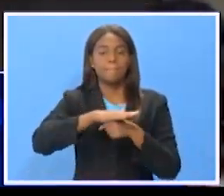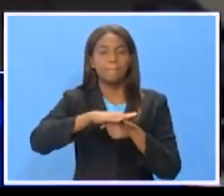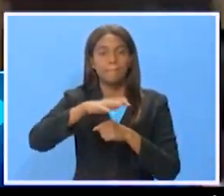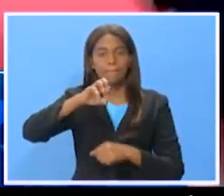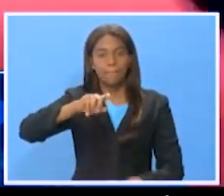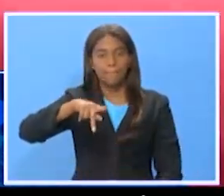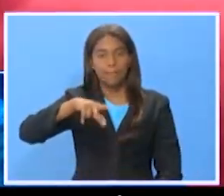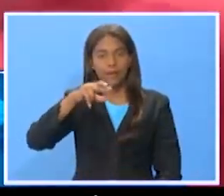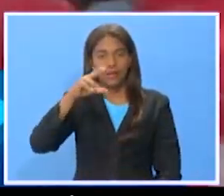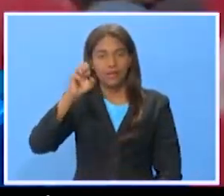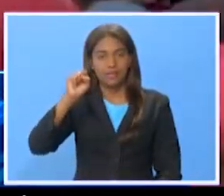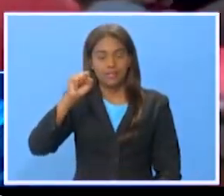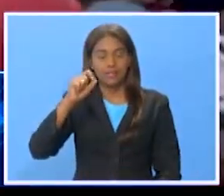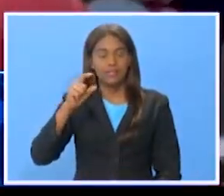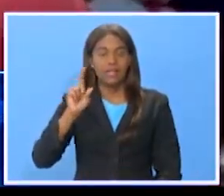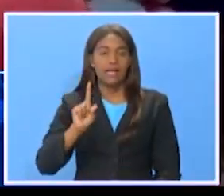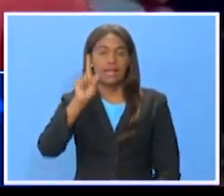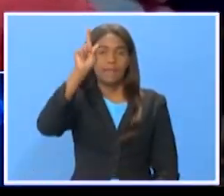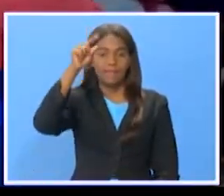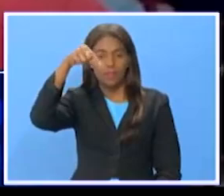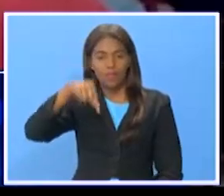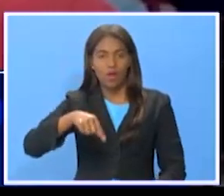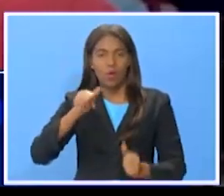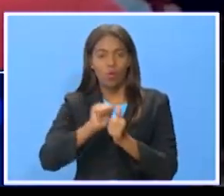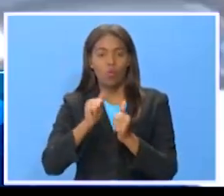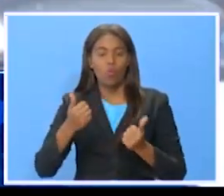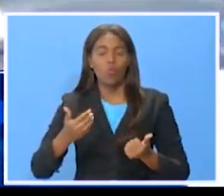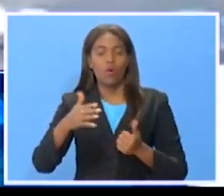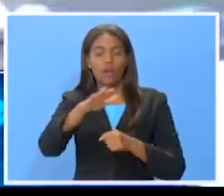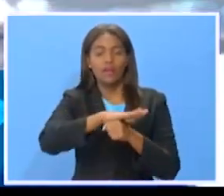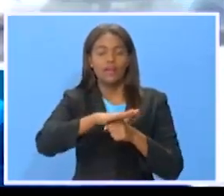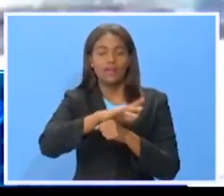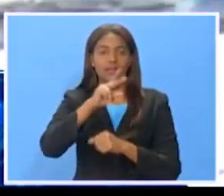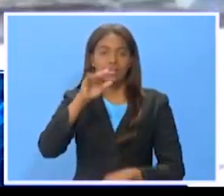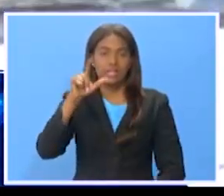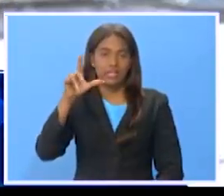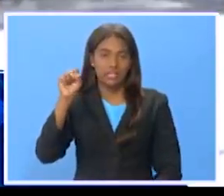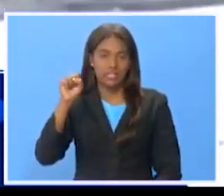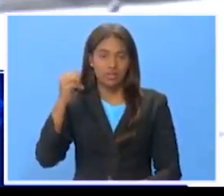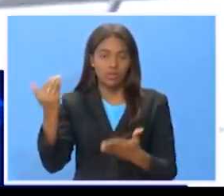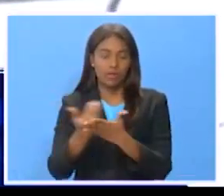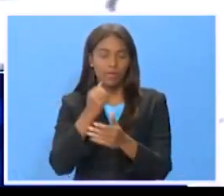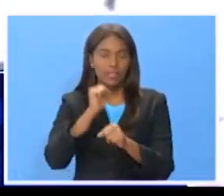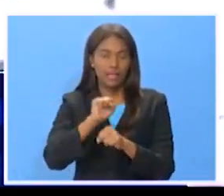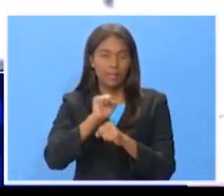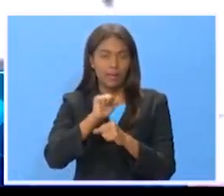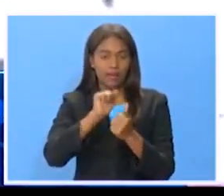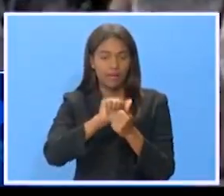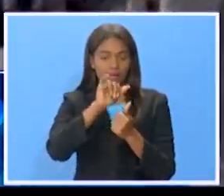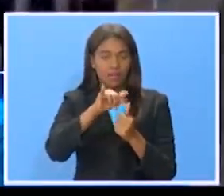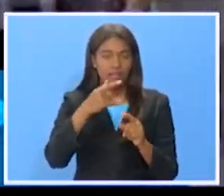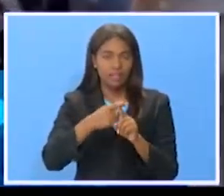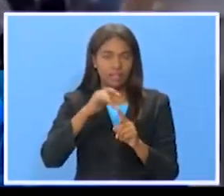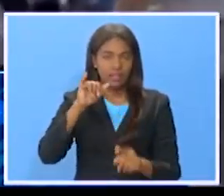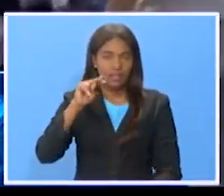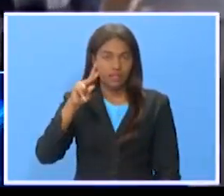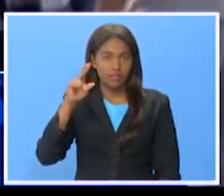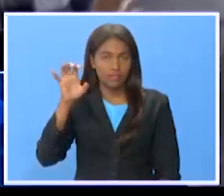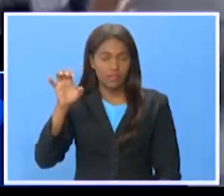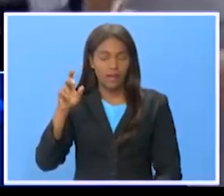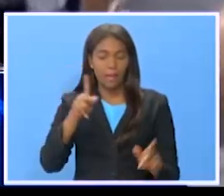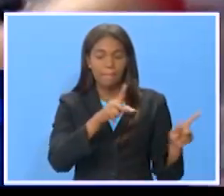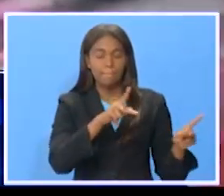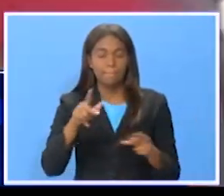al centro arriba y abajo, y sus vecinos de Los Rieles. El nuevo operativo de bodegas móviles del Inespre, Plan